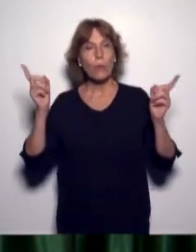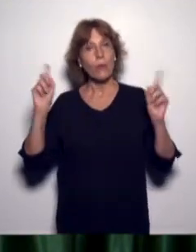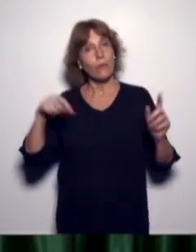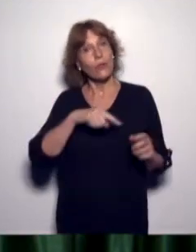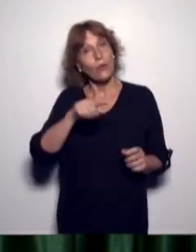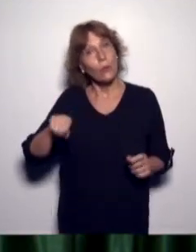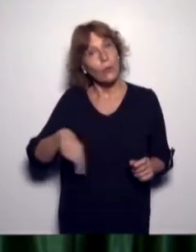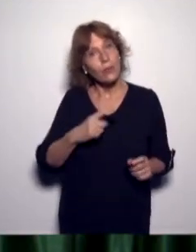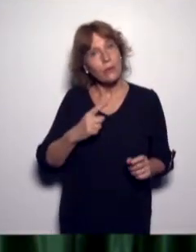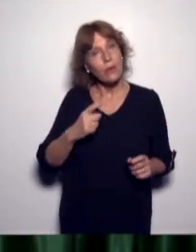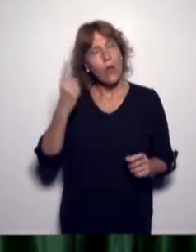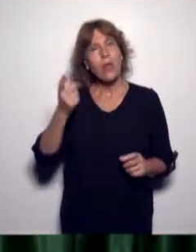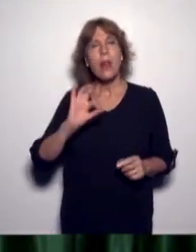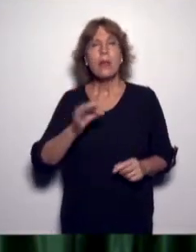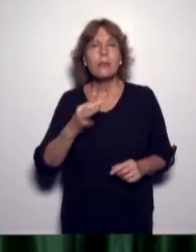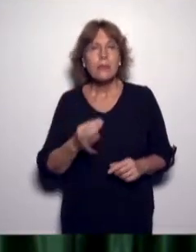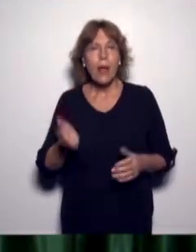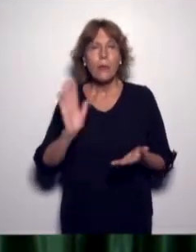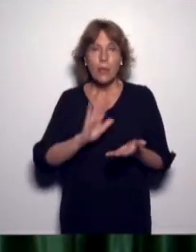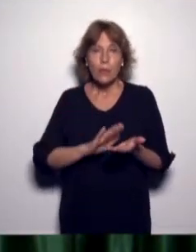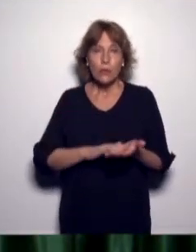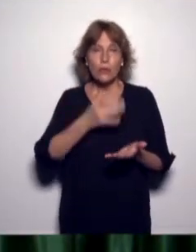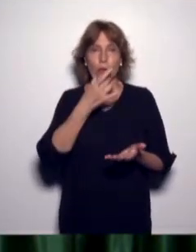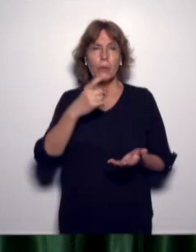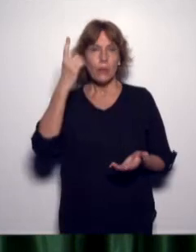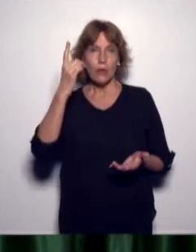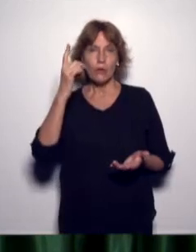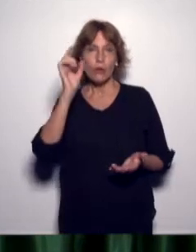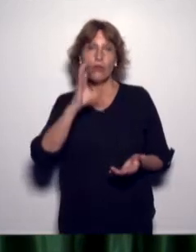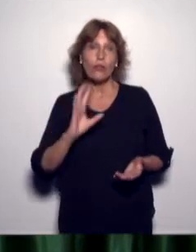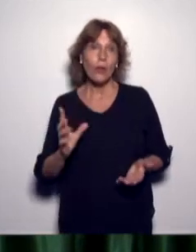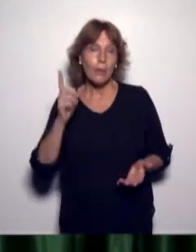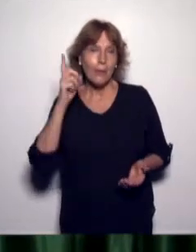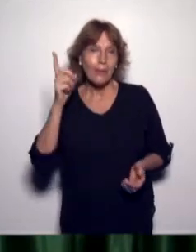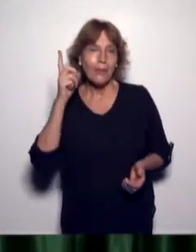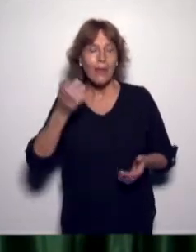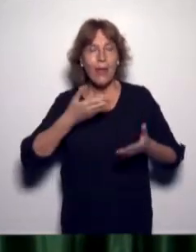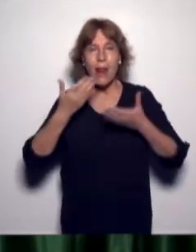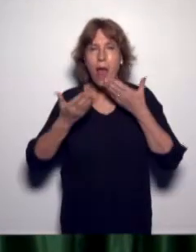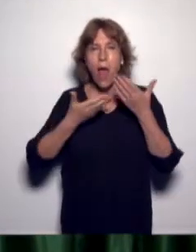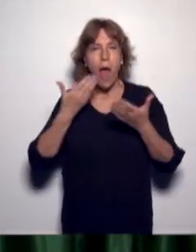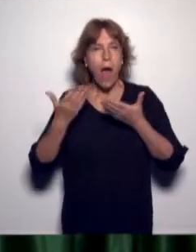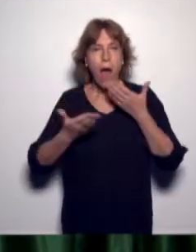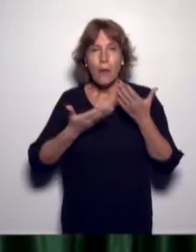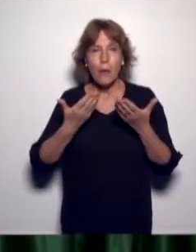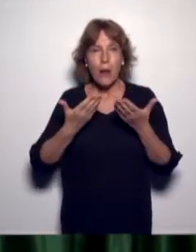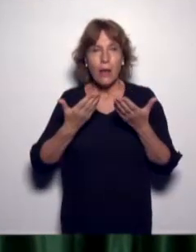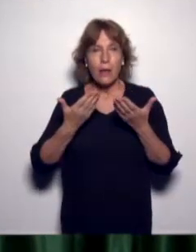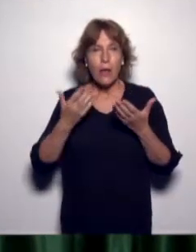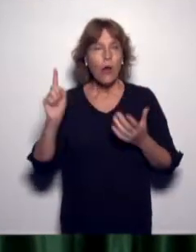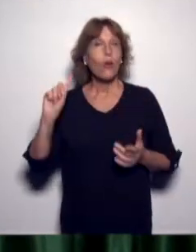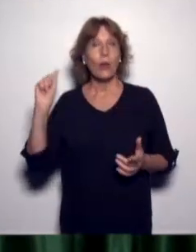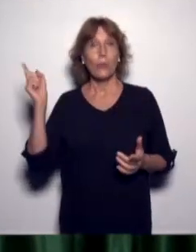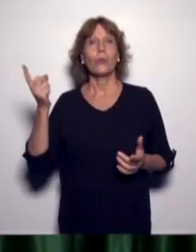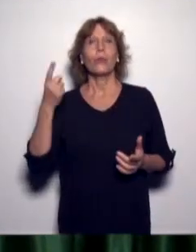Él es la sabiduría de Dios. Solo Él habla con autoridad, obrando compasivamente,